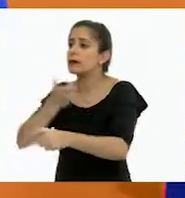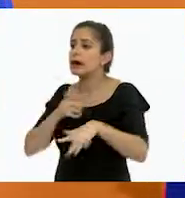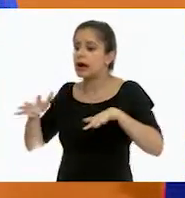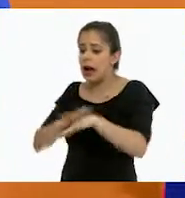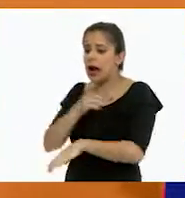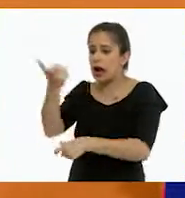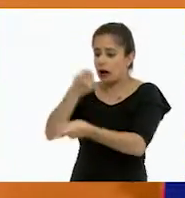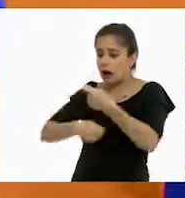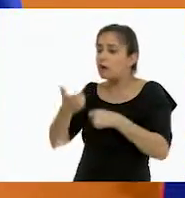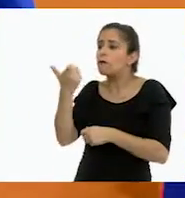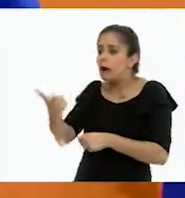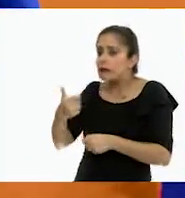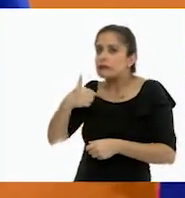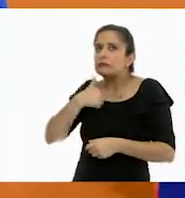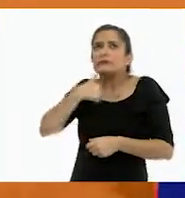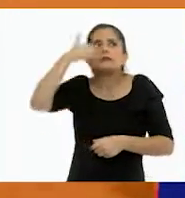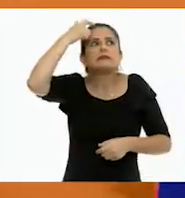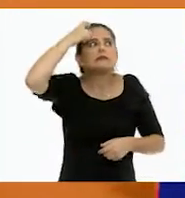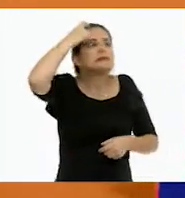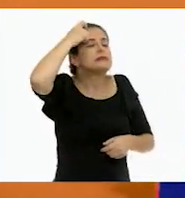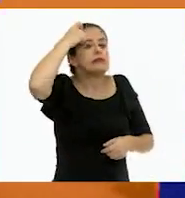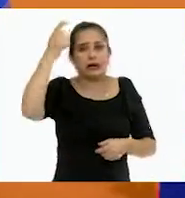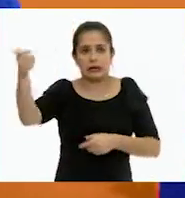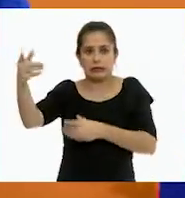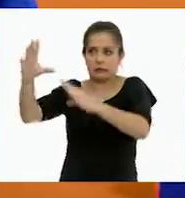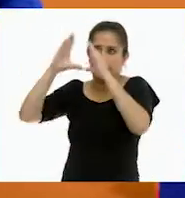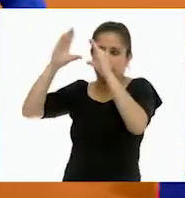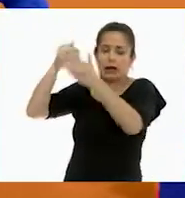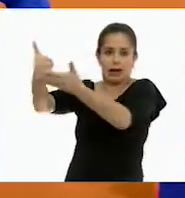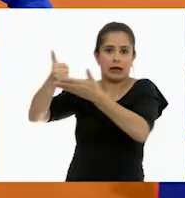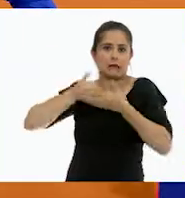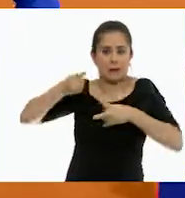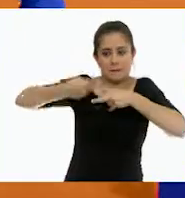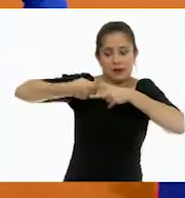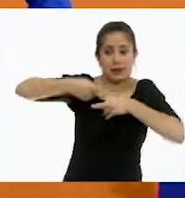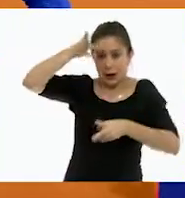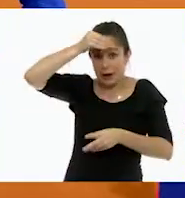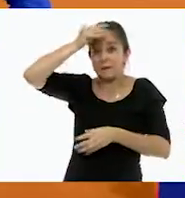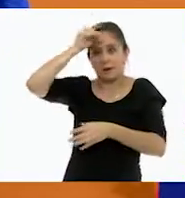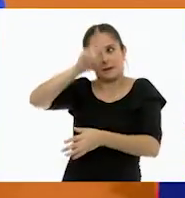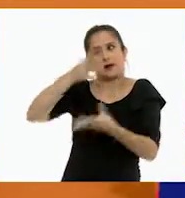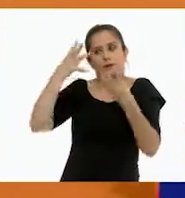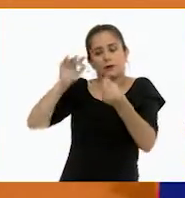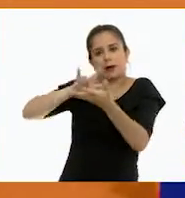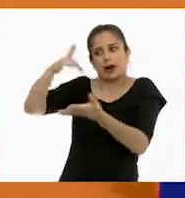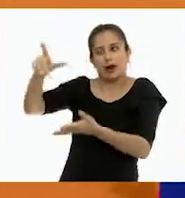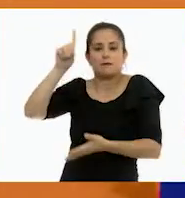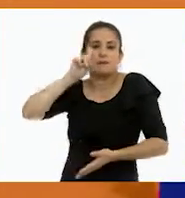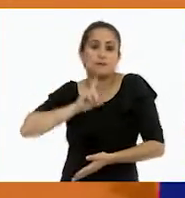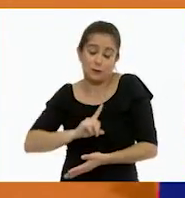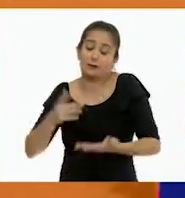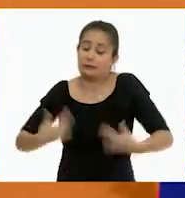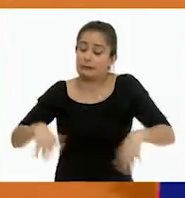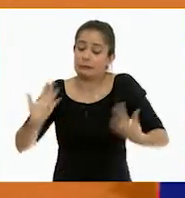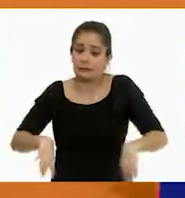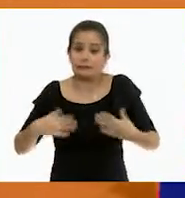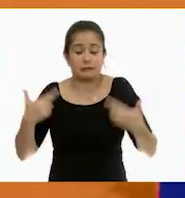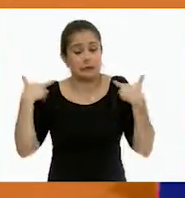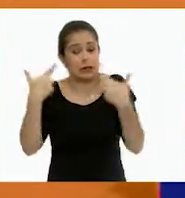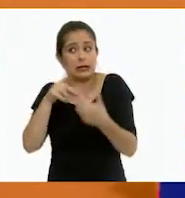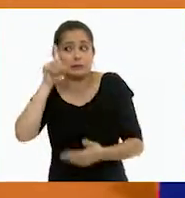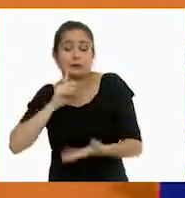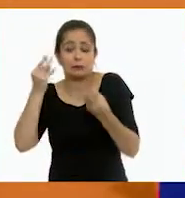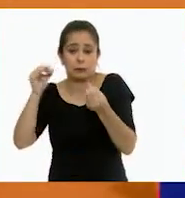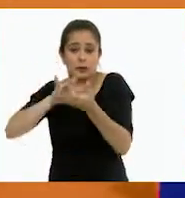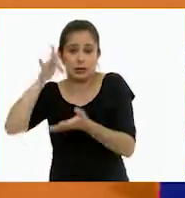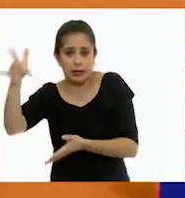Y entonces nos ayuda hasta en matemáticas, fíjate, sin darnos cuenta. Entonces yo desde aquí le agradezco a la maestra genia. Maestra, muchas